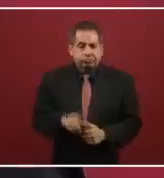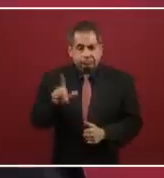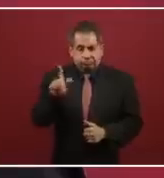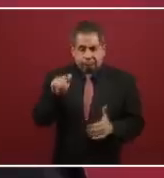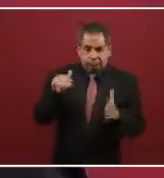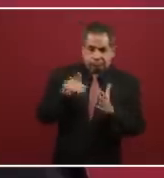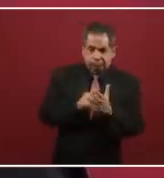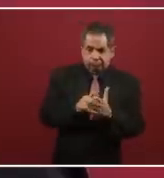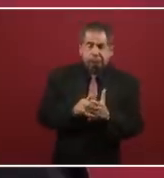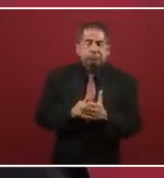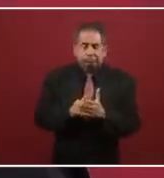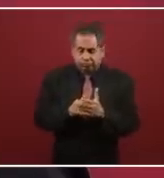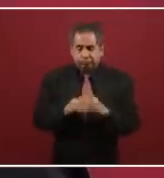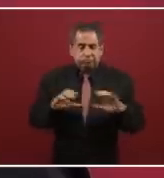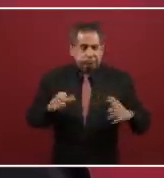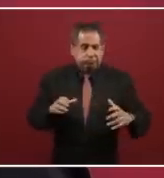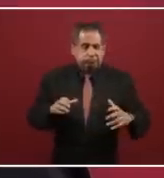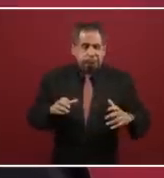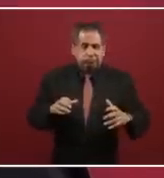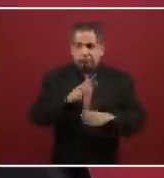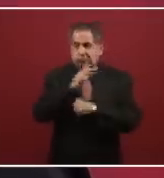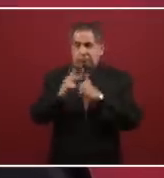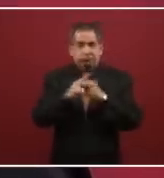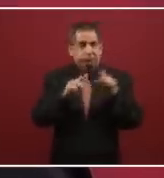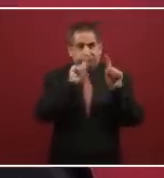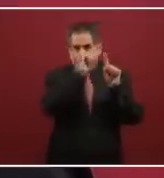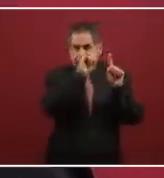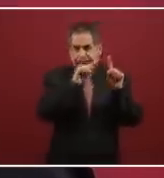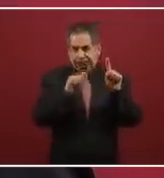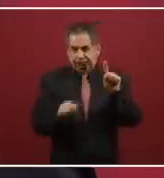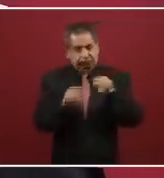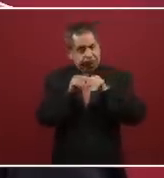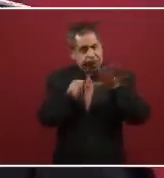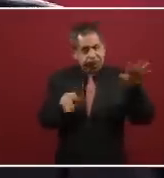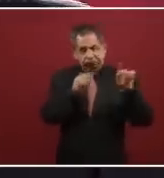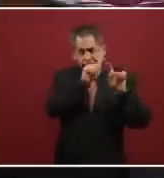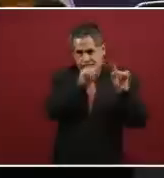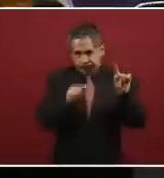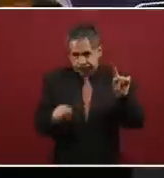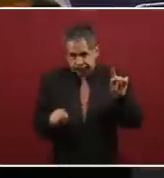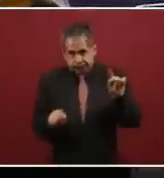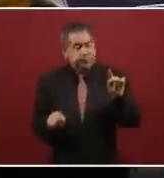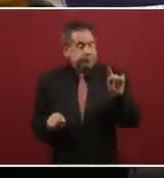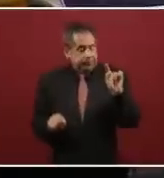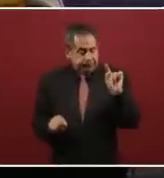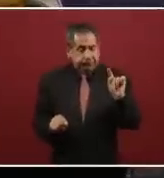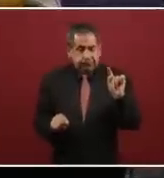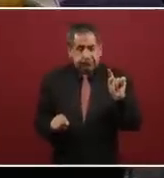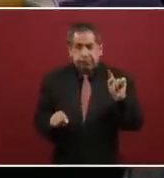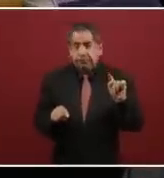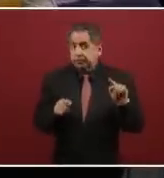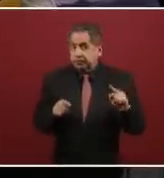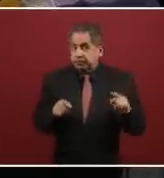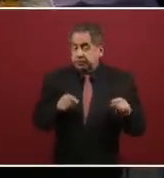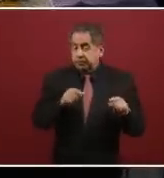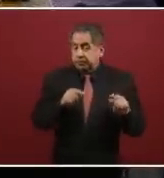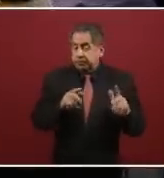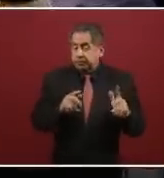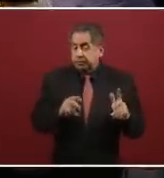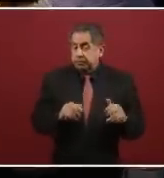70,000 elementos en el país que van a ir